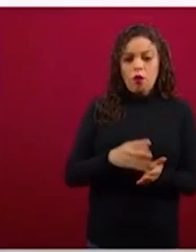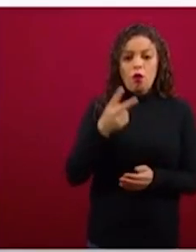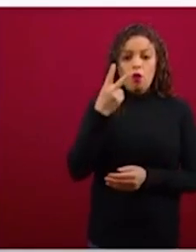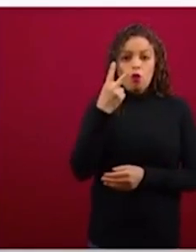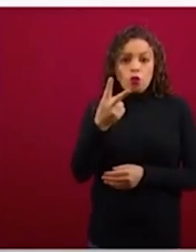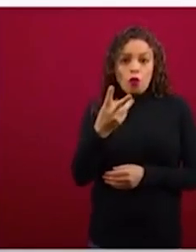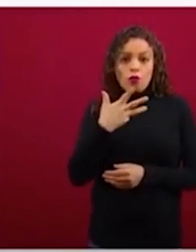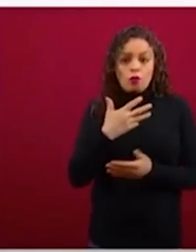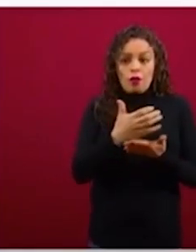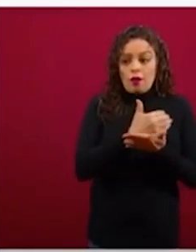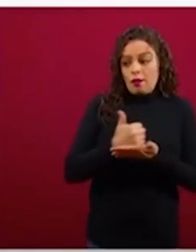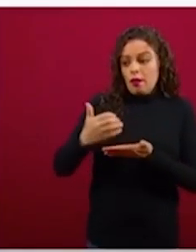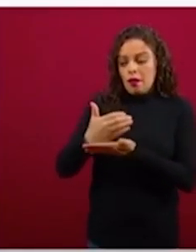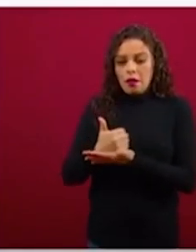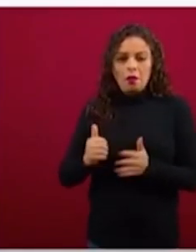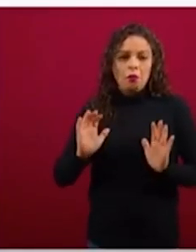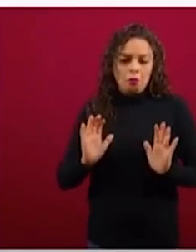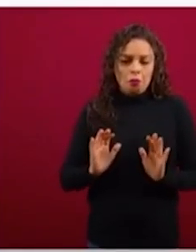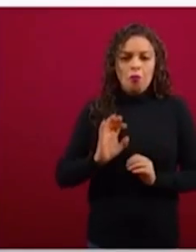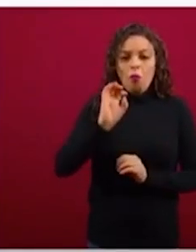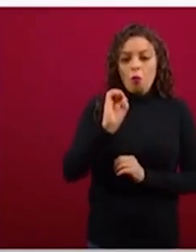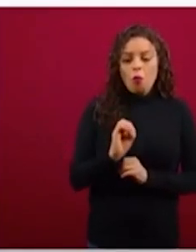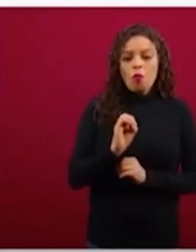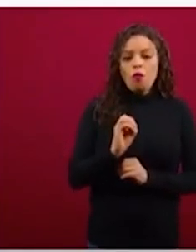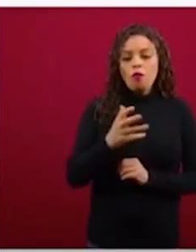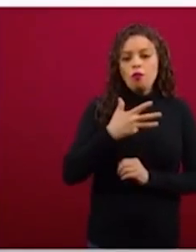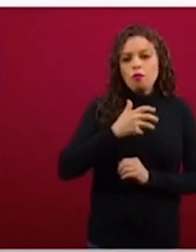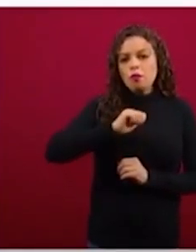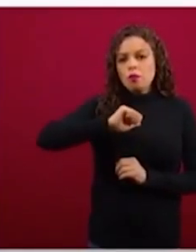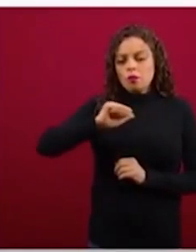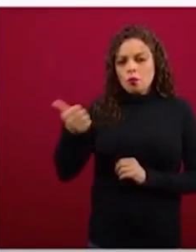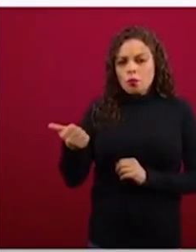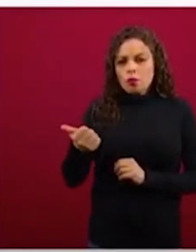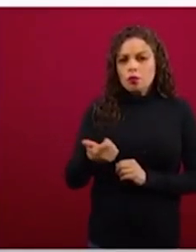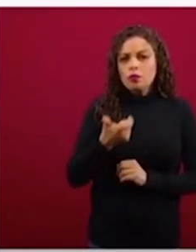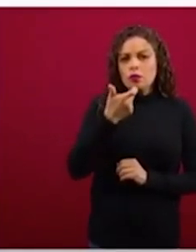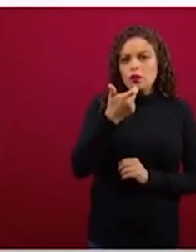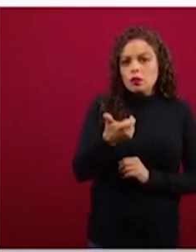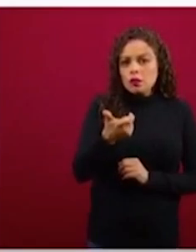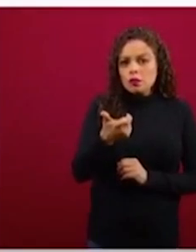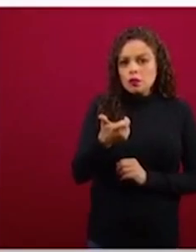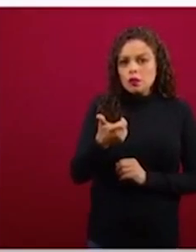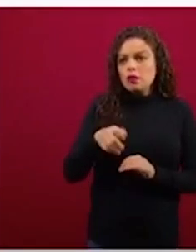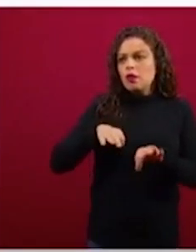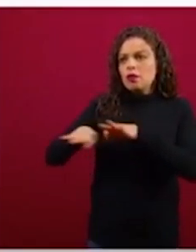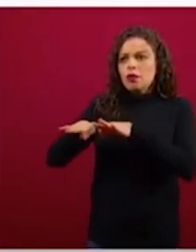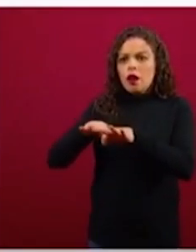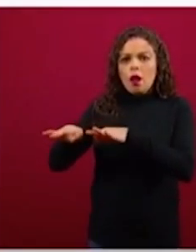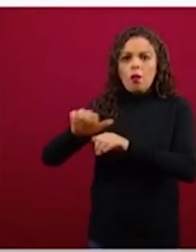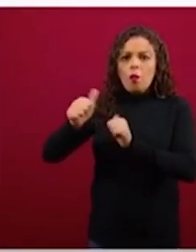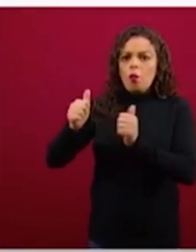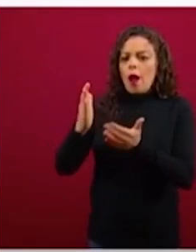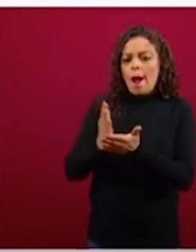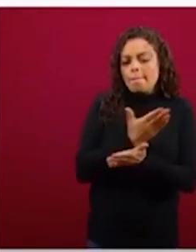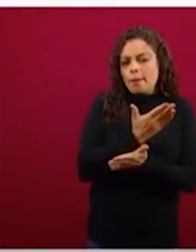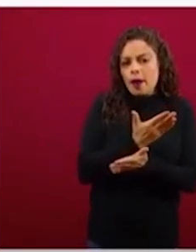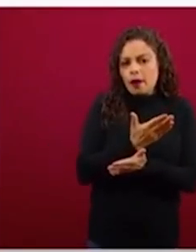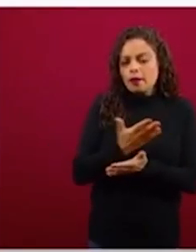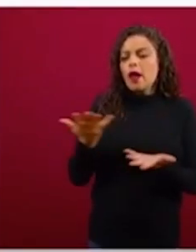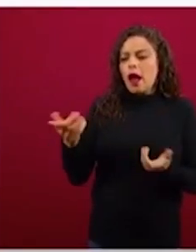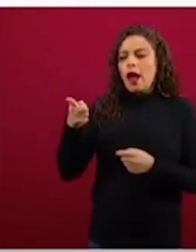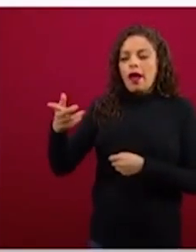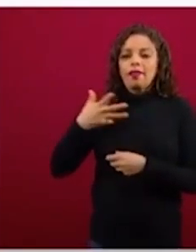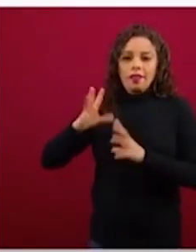sea por propinas o por otro tipo de ingresos que se pueden demostrar y ampliar la capacidad de crédito de la gente.